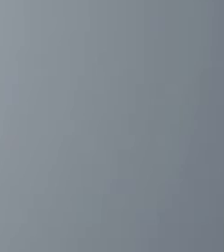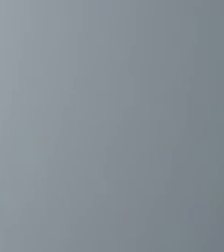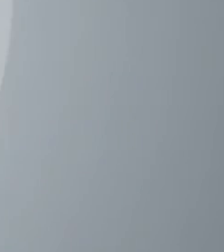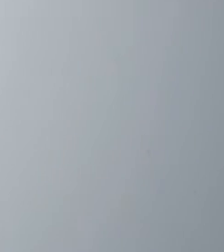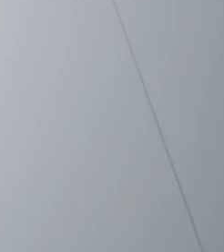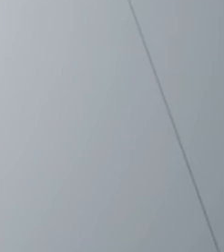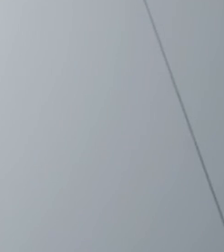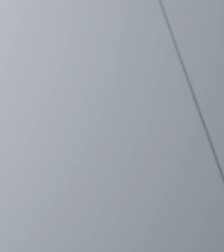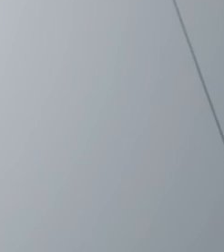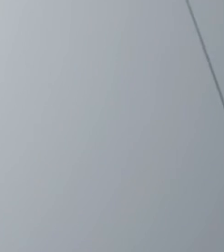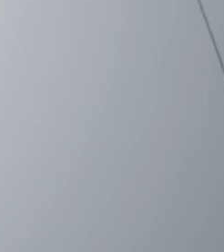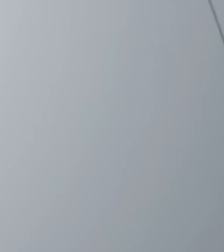casa